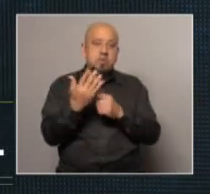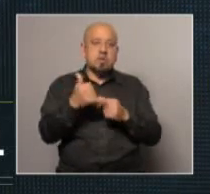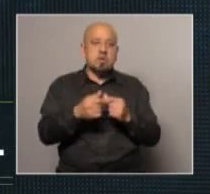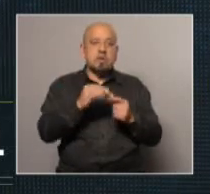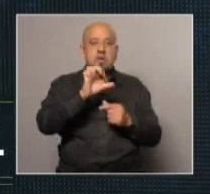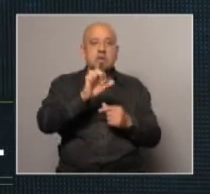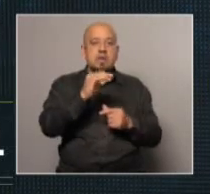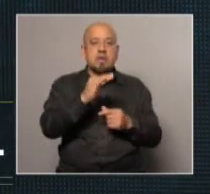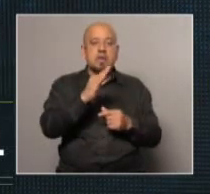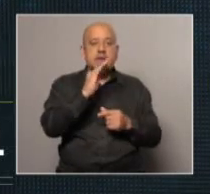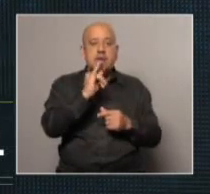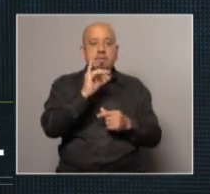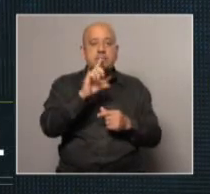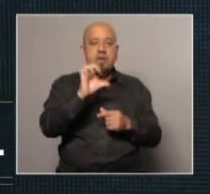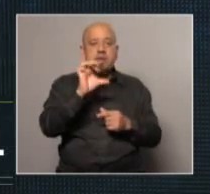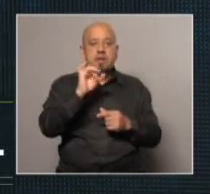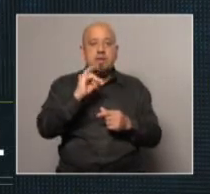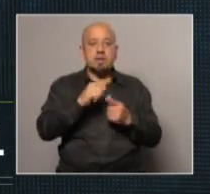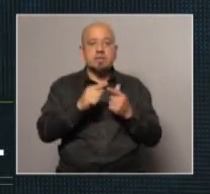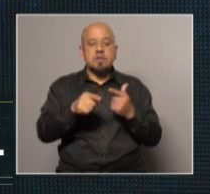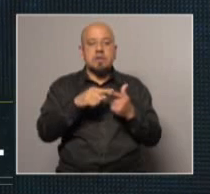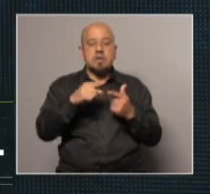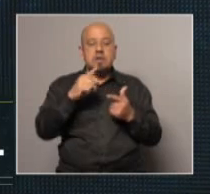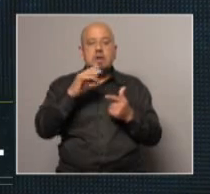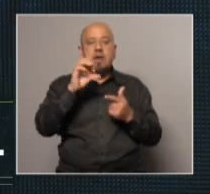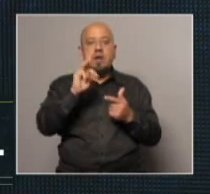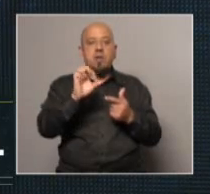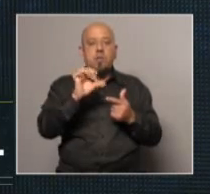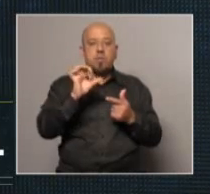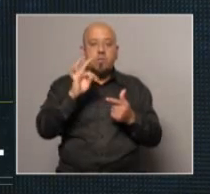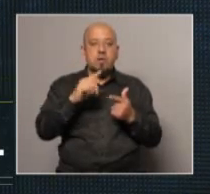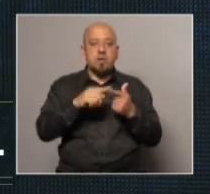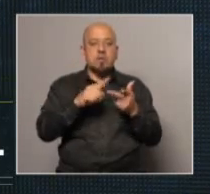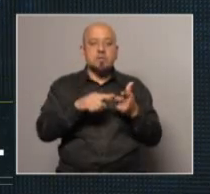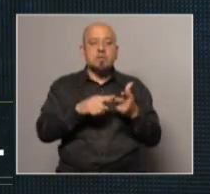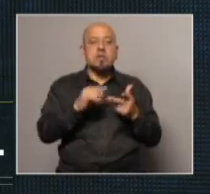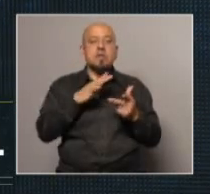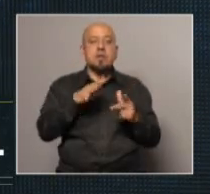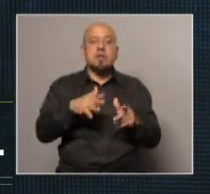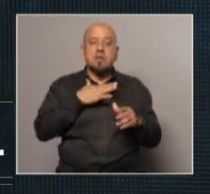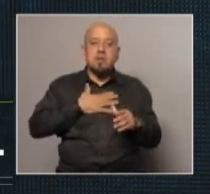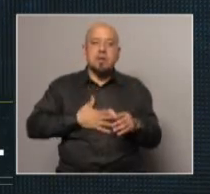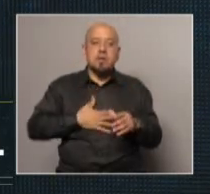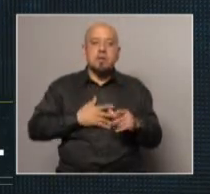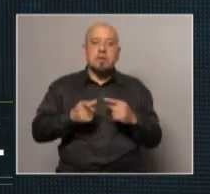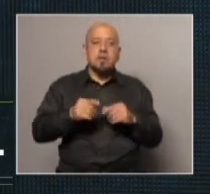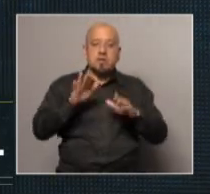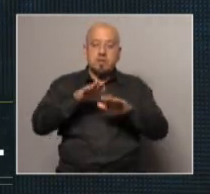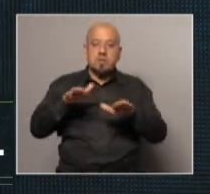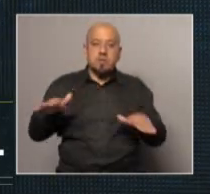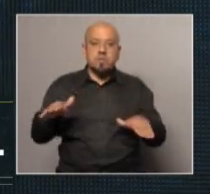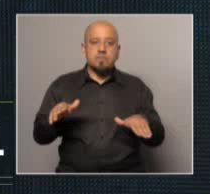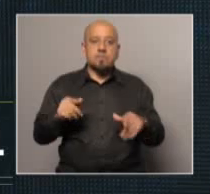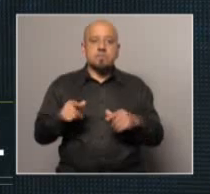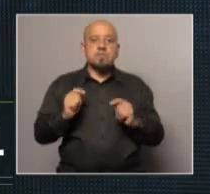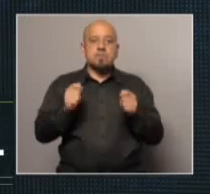epilepsias refractarias, que tienen síndrome de West, que tienen trastornos neurodegenerativos, les da calma. Esa calma que le da a los niños y a las niñas